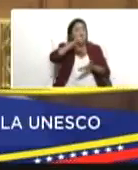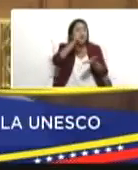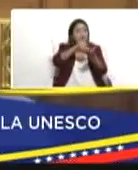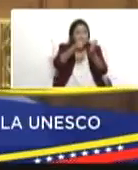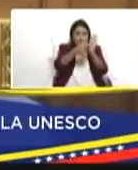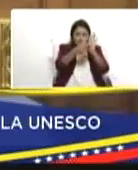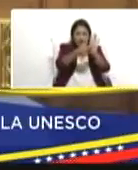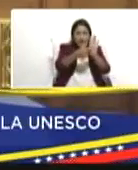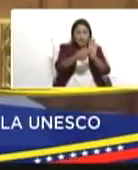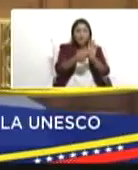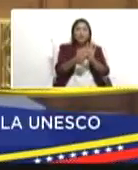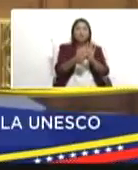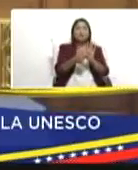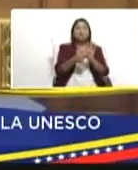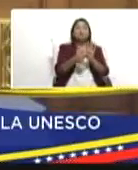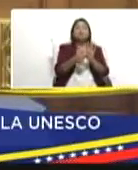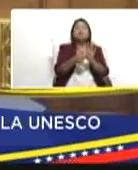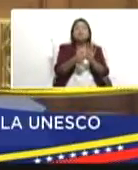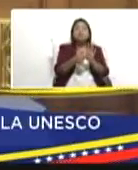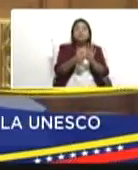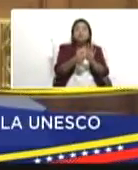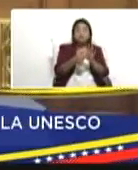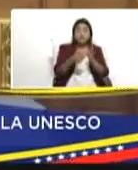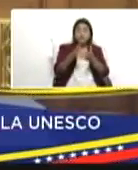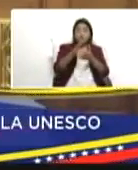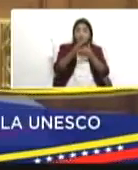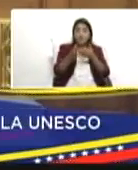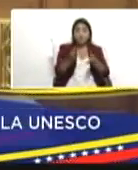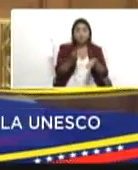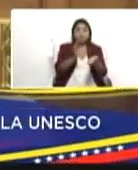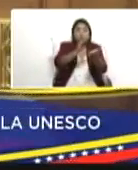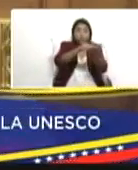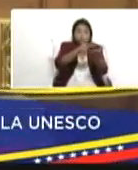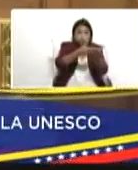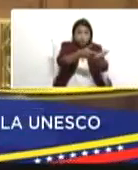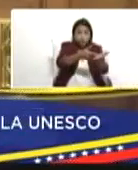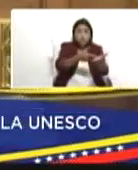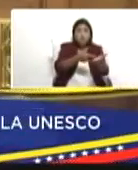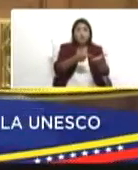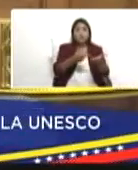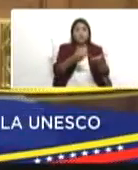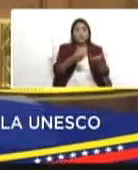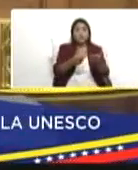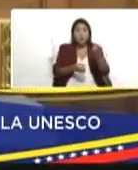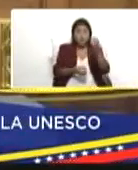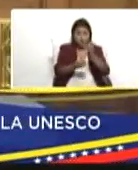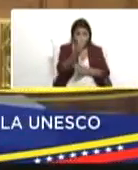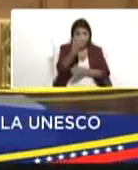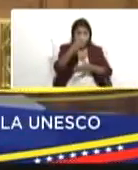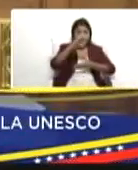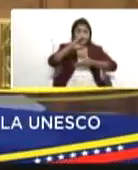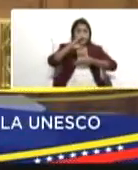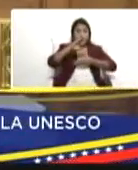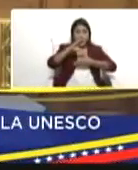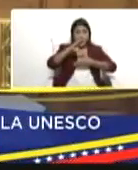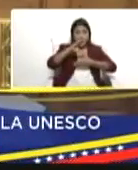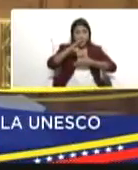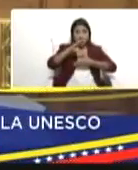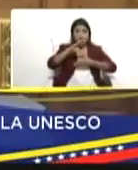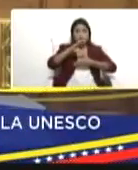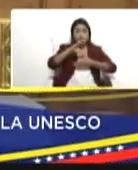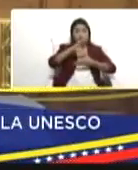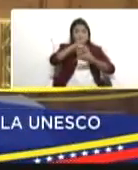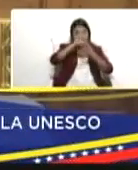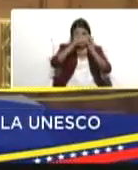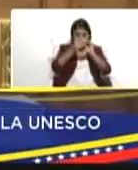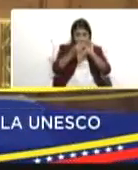hicimos nuestros aportes contundentes para la consolidación de la comunidad de Estados latinoamericanos y